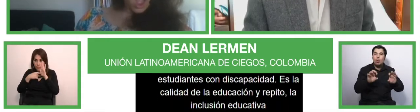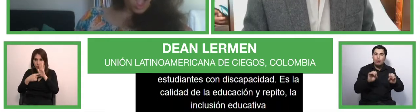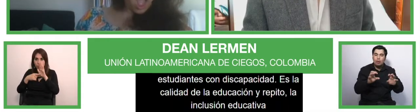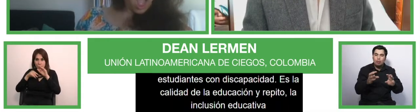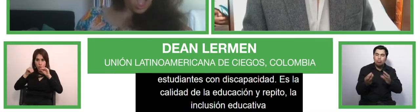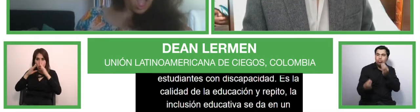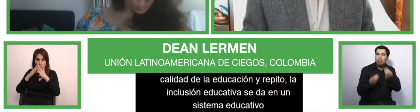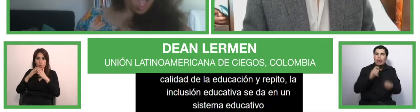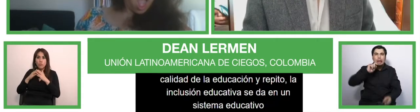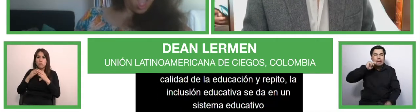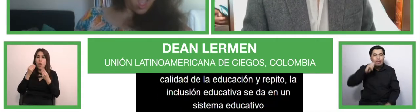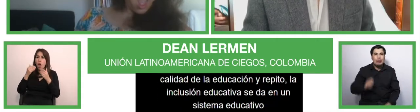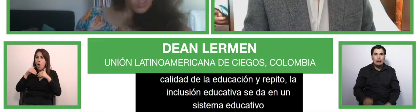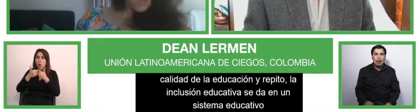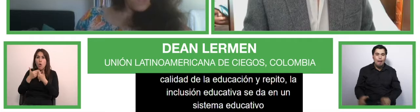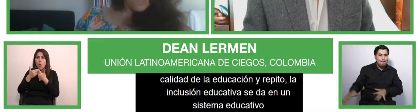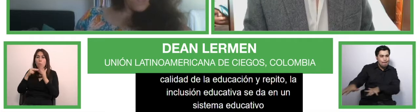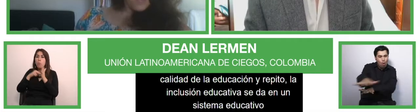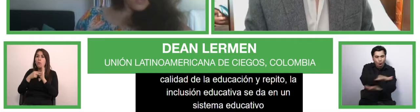movilizar